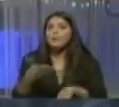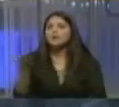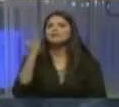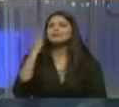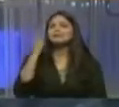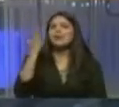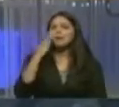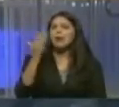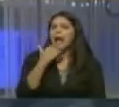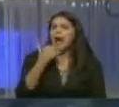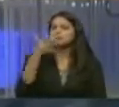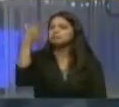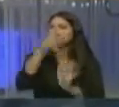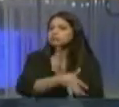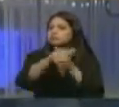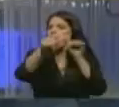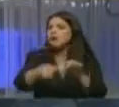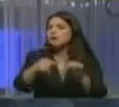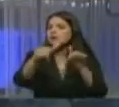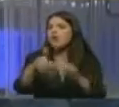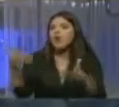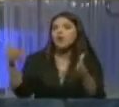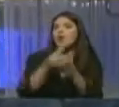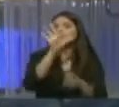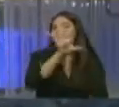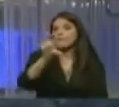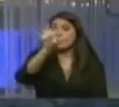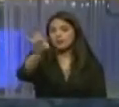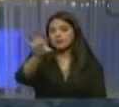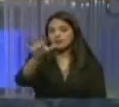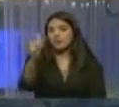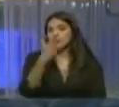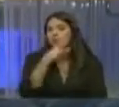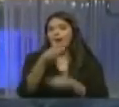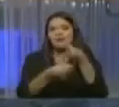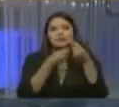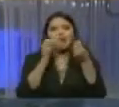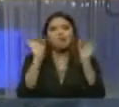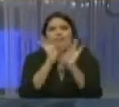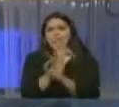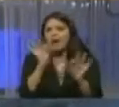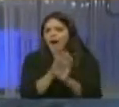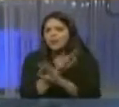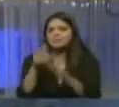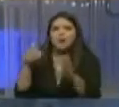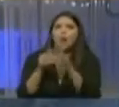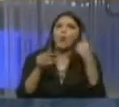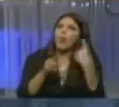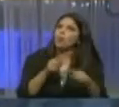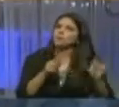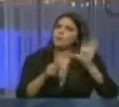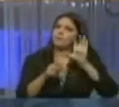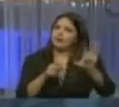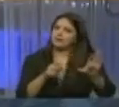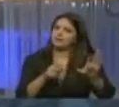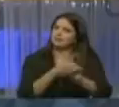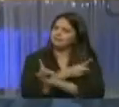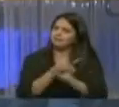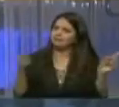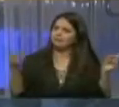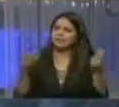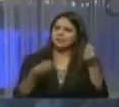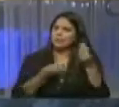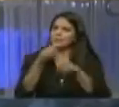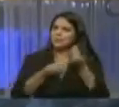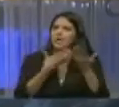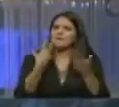que algo está pasando en contra de un país que no ha hecho nada para agredir a otro país, que ha, al contrario,